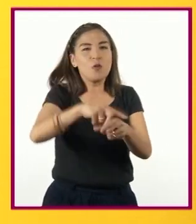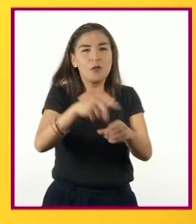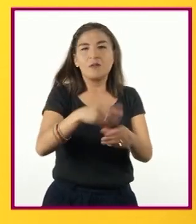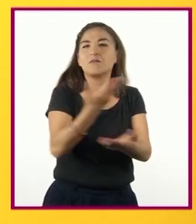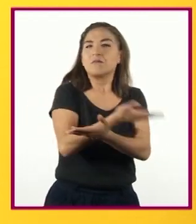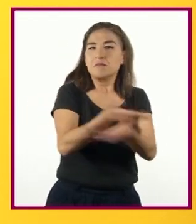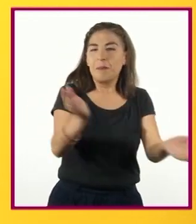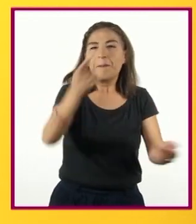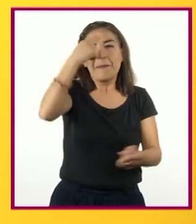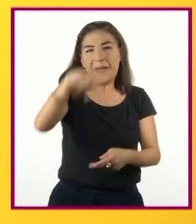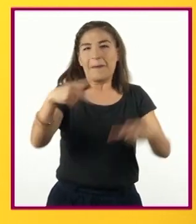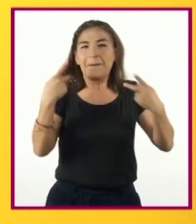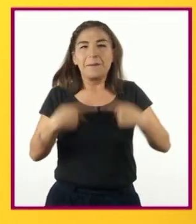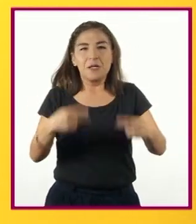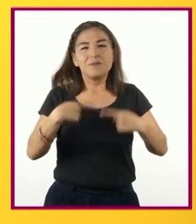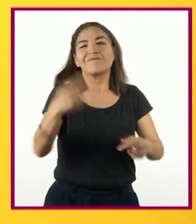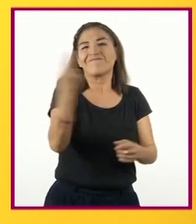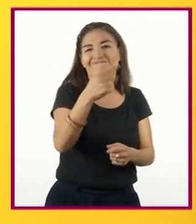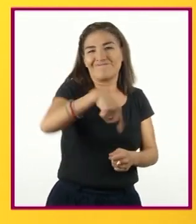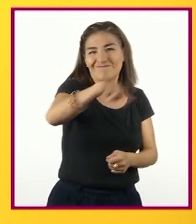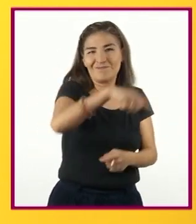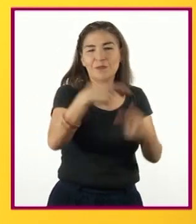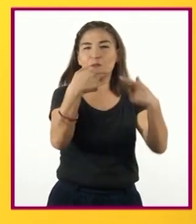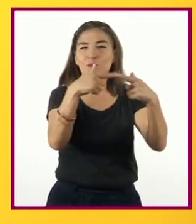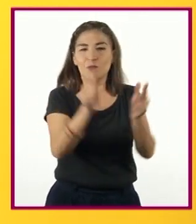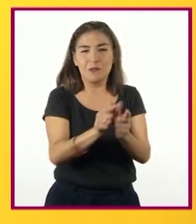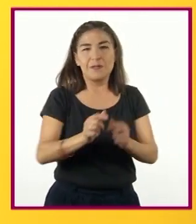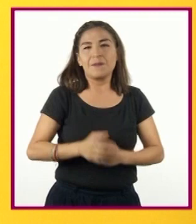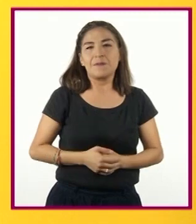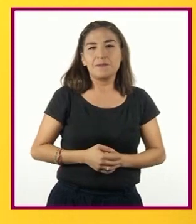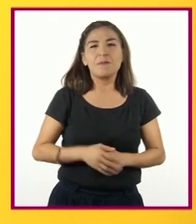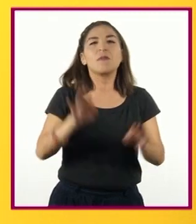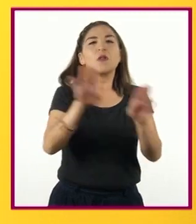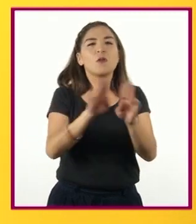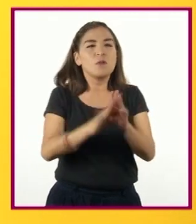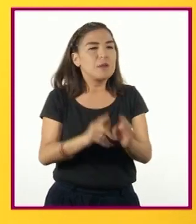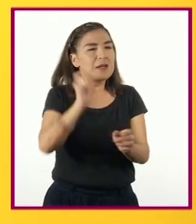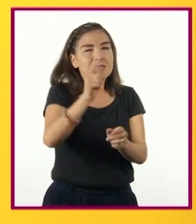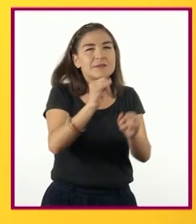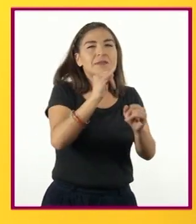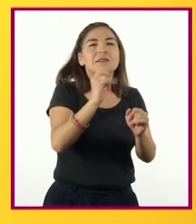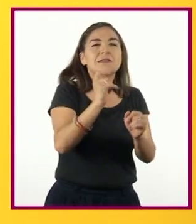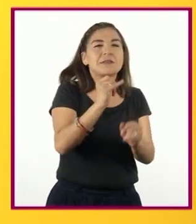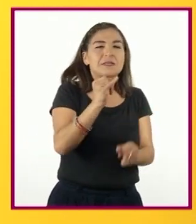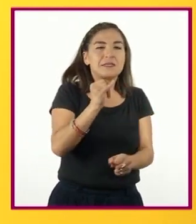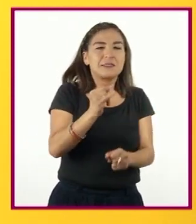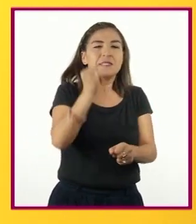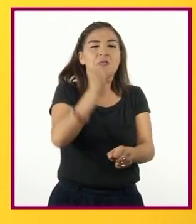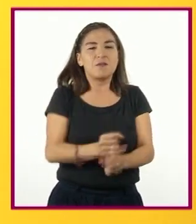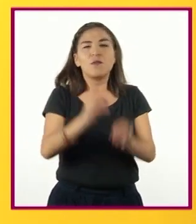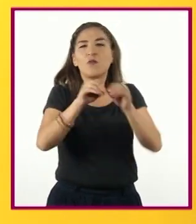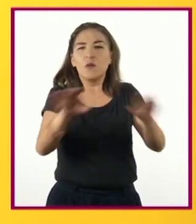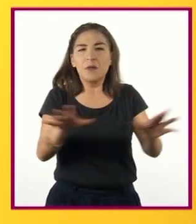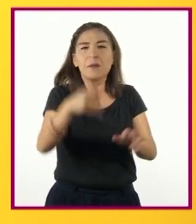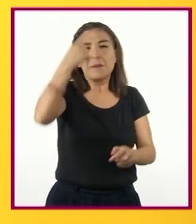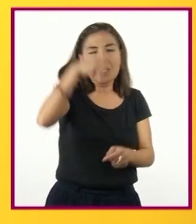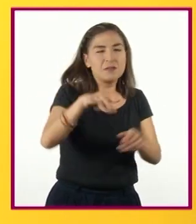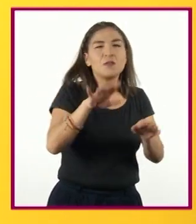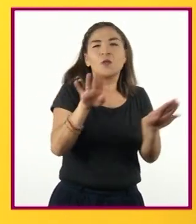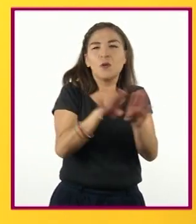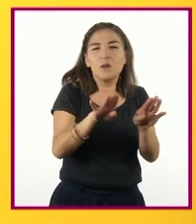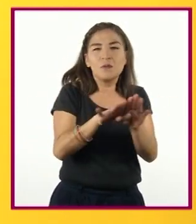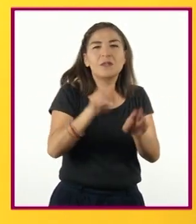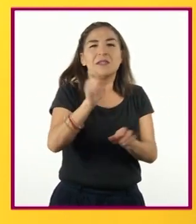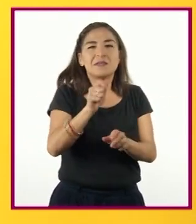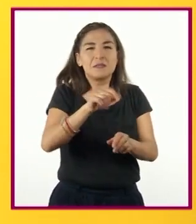aquellas personas que más lo necesitan. Allegarnos de información que permita tomar mejores decisiones